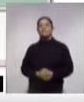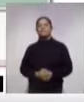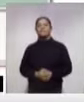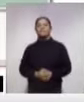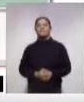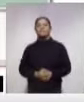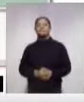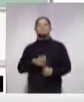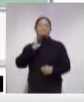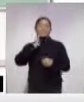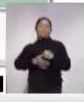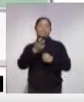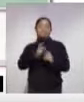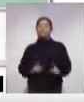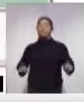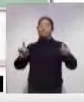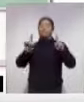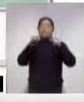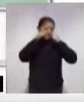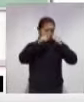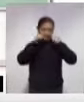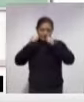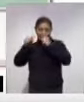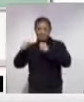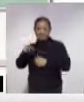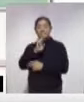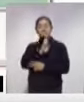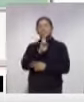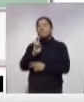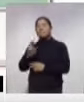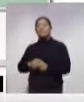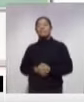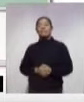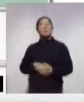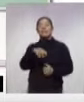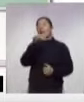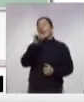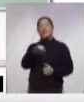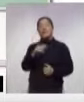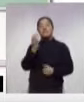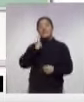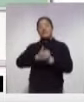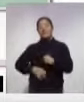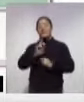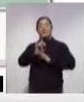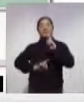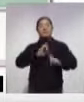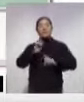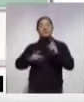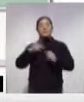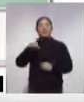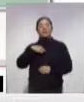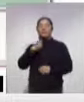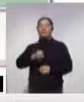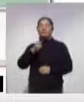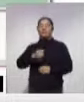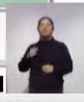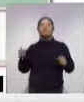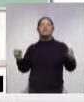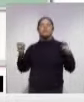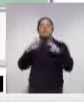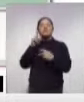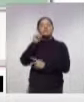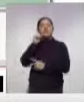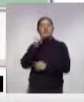Ahí tiene el enfrentamiento, estaremos muy al pendiente de los resultados. Y con esto finalizo la sección de deportes, pero yo los saludo con mucho gusto el día de